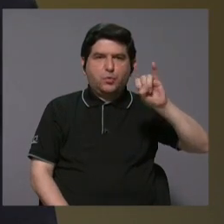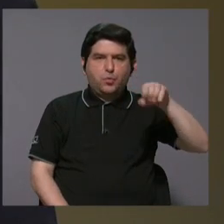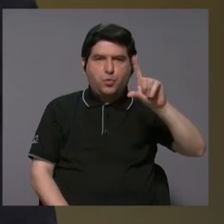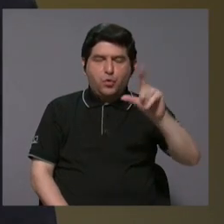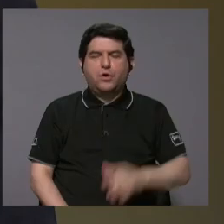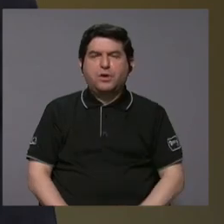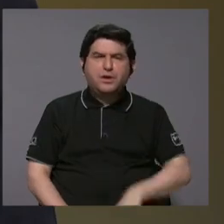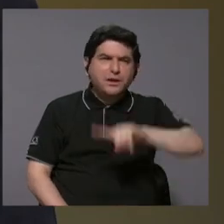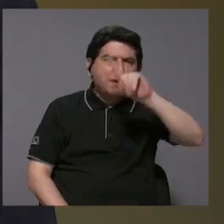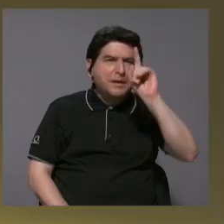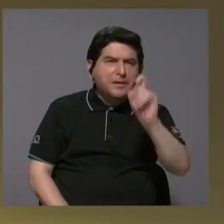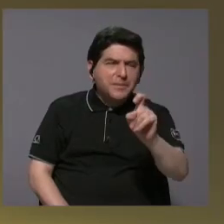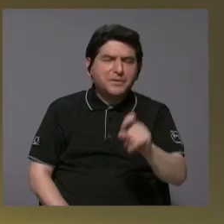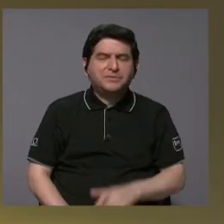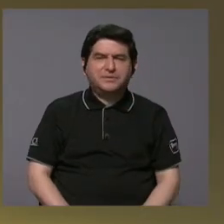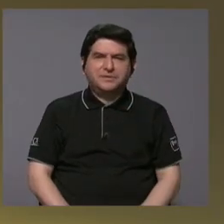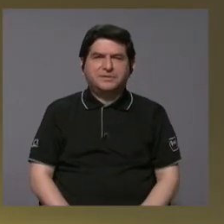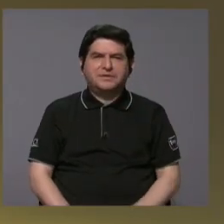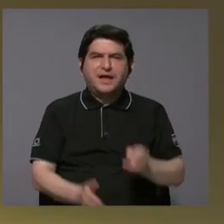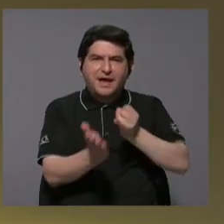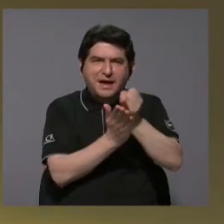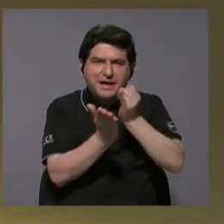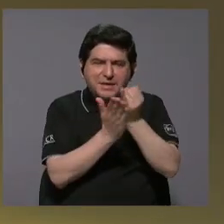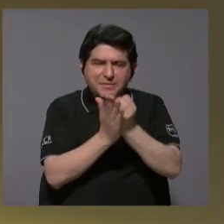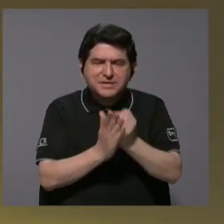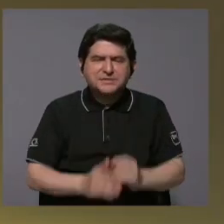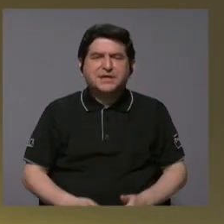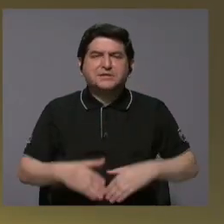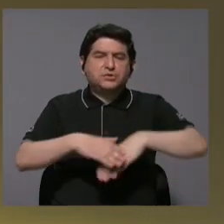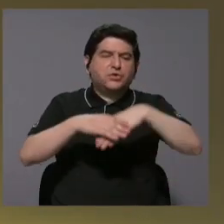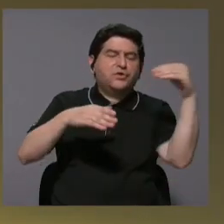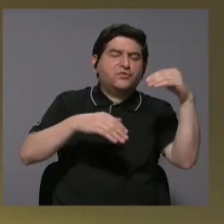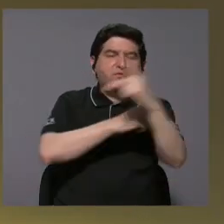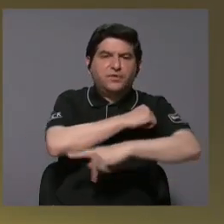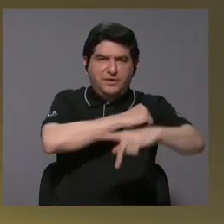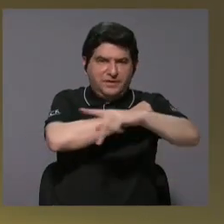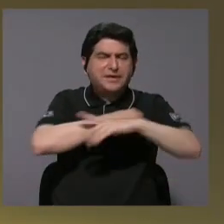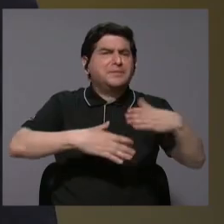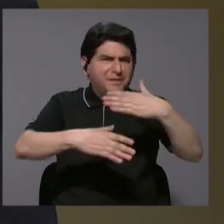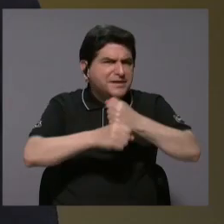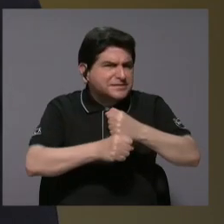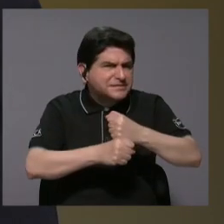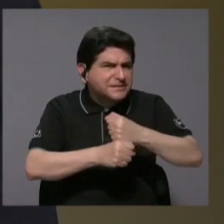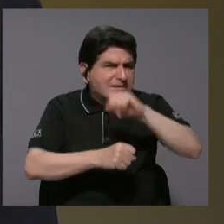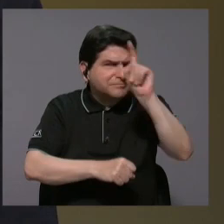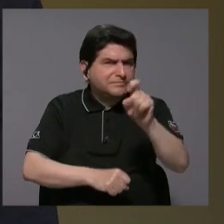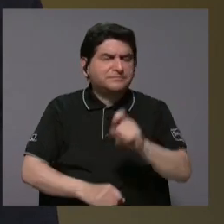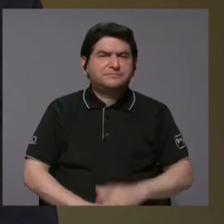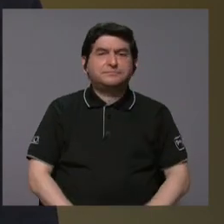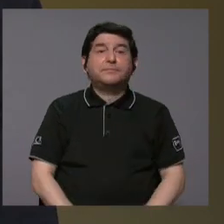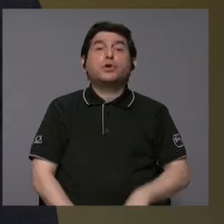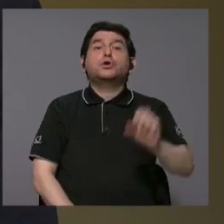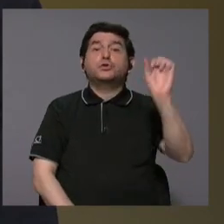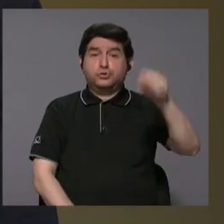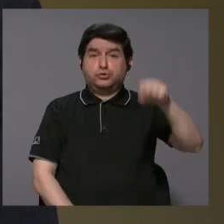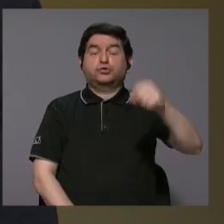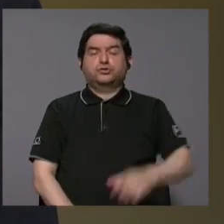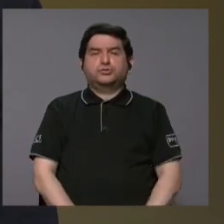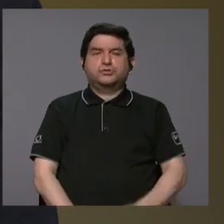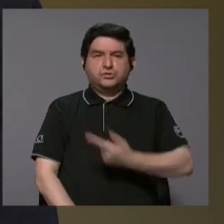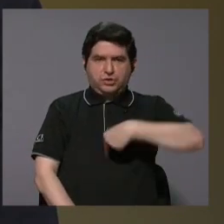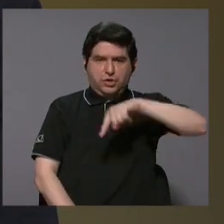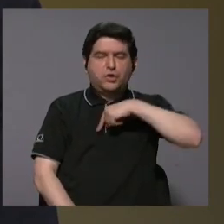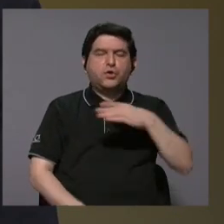PRODUS ha hecho investigaciones más allá de la frontera de Costa Rica. Sí, hemos hecho